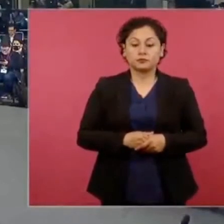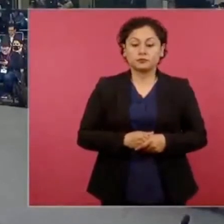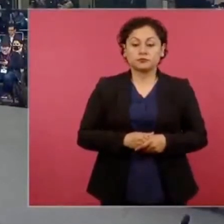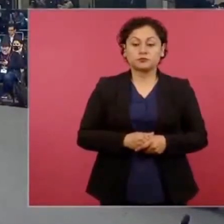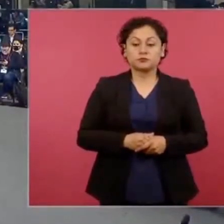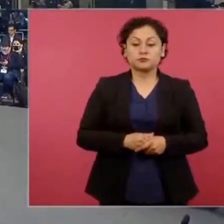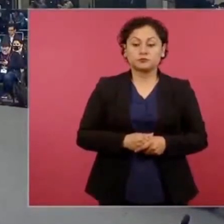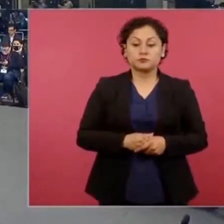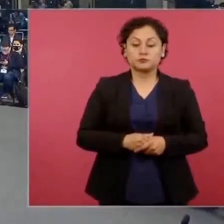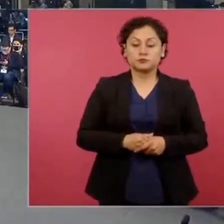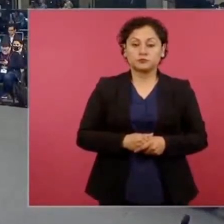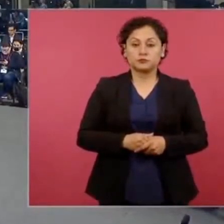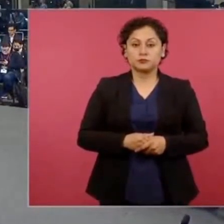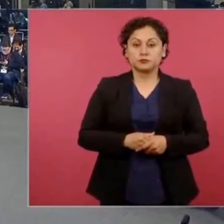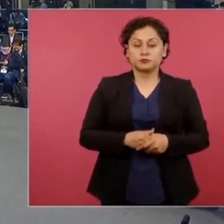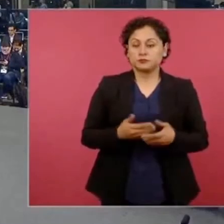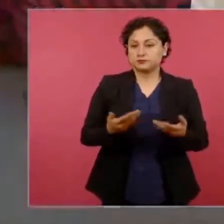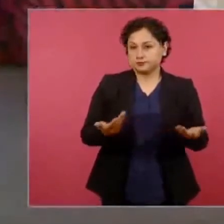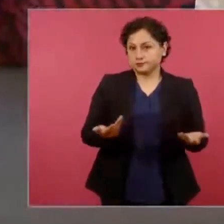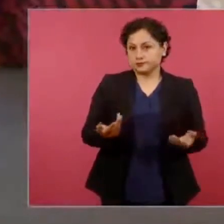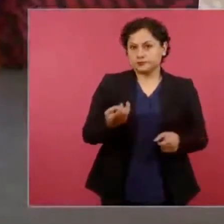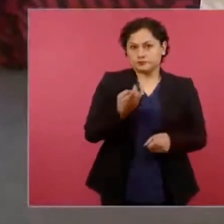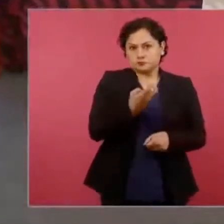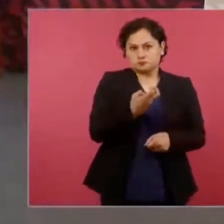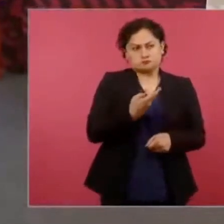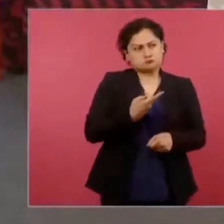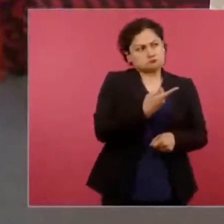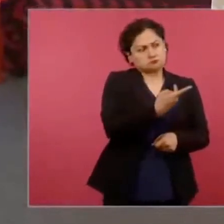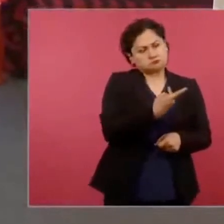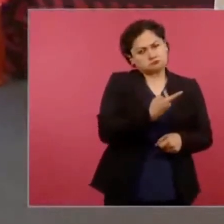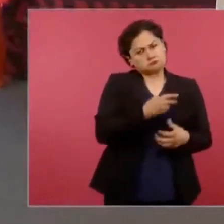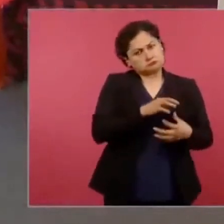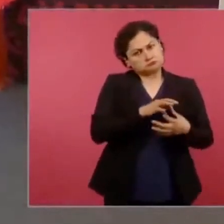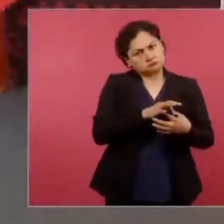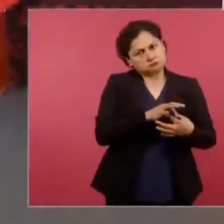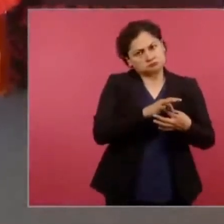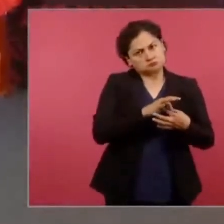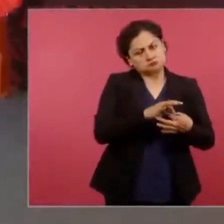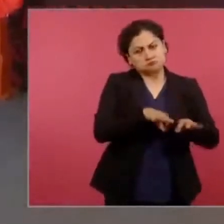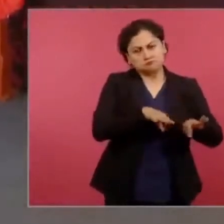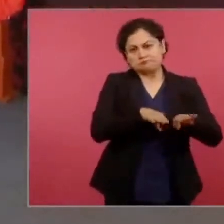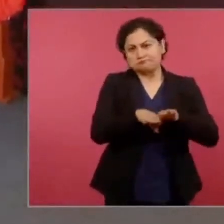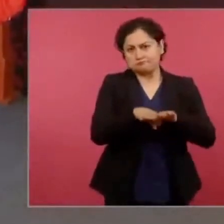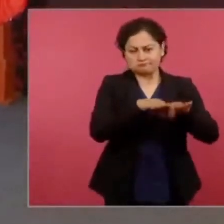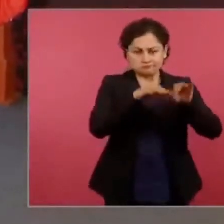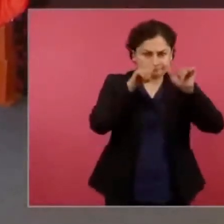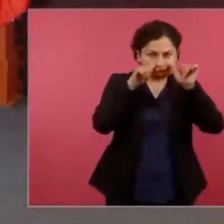Pero sí se ha hecho todo un esfuerzo. Sobre eso hablamos